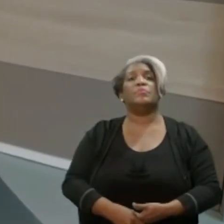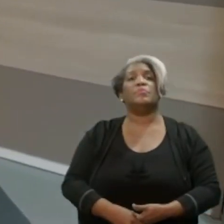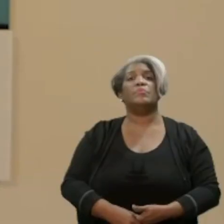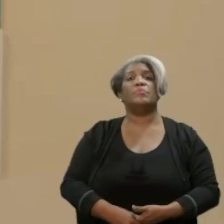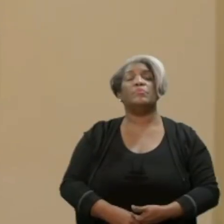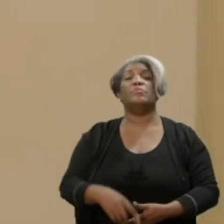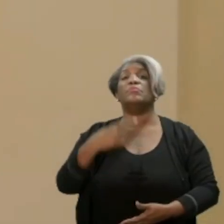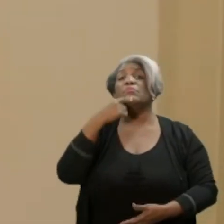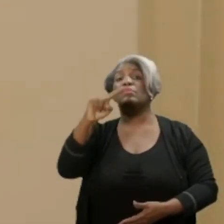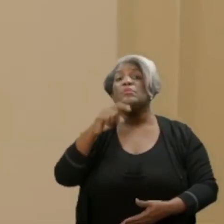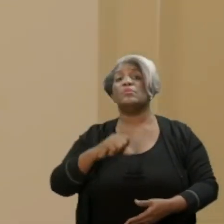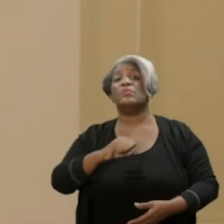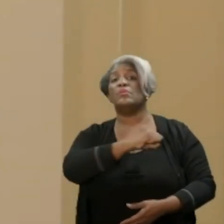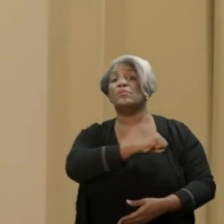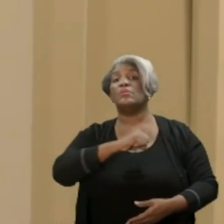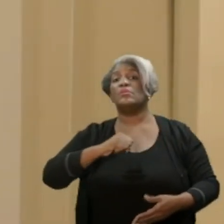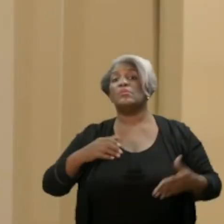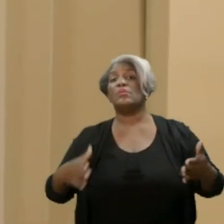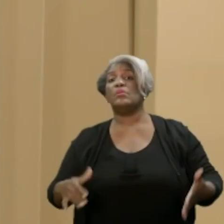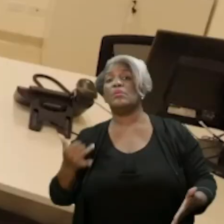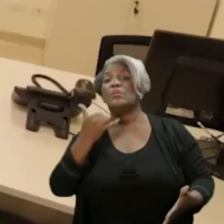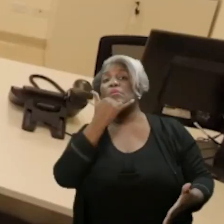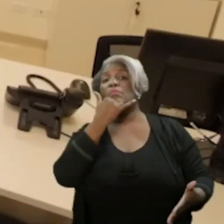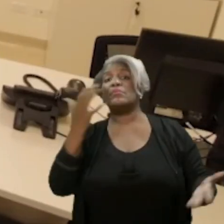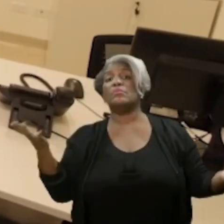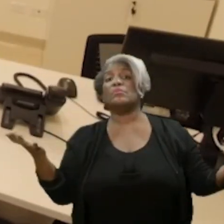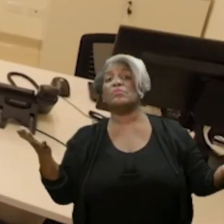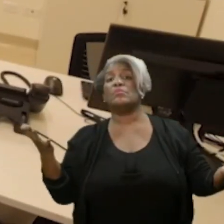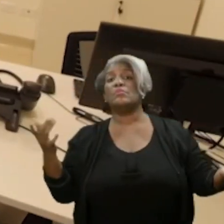me dice la senadora, y el de Inver de Puerto Plata, se nos quedó.